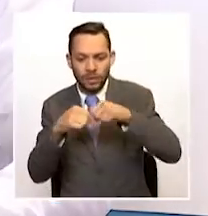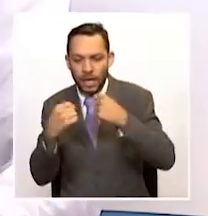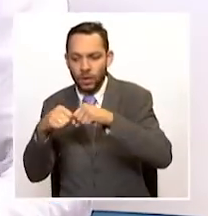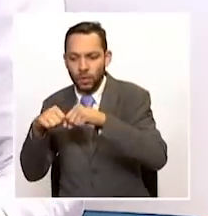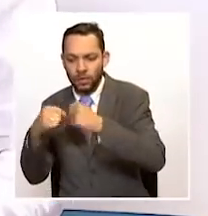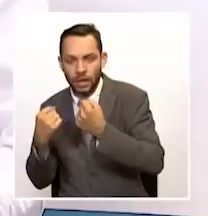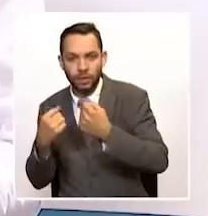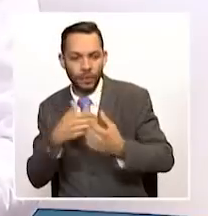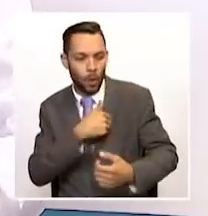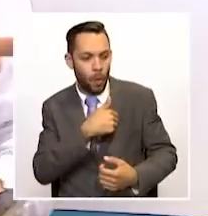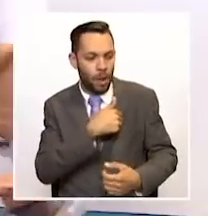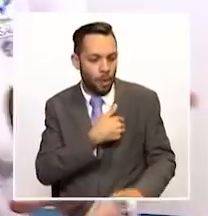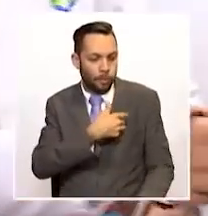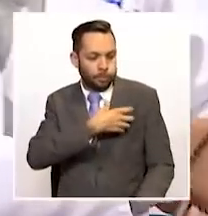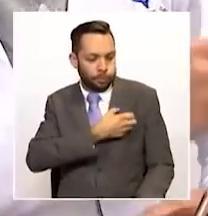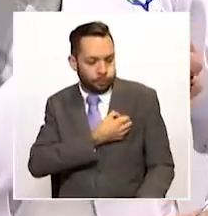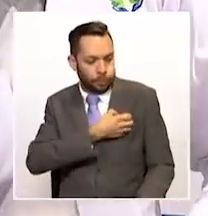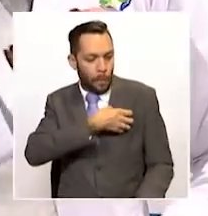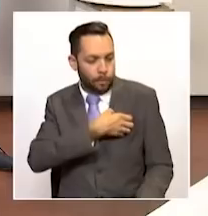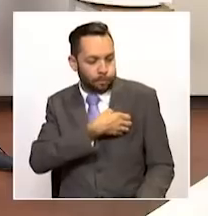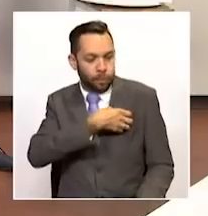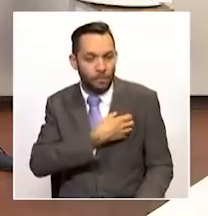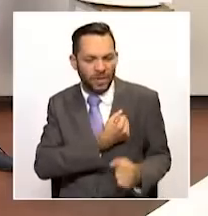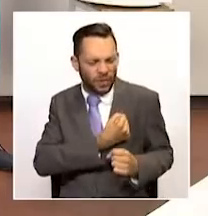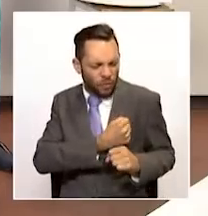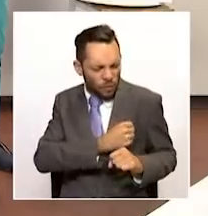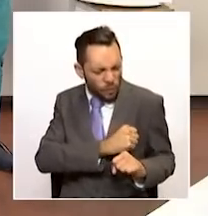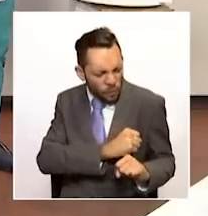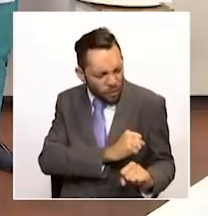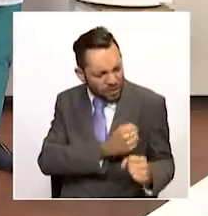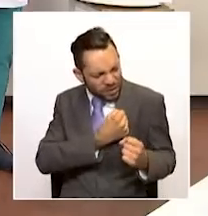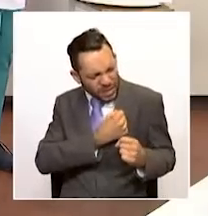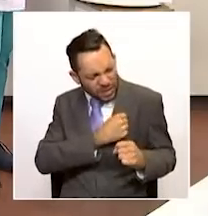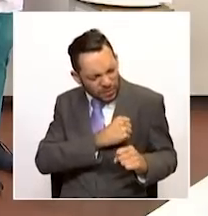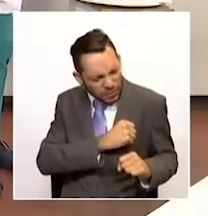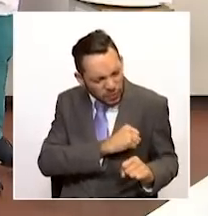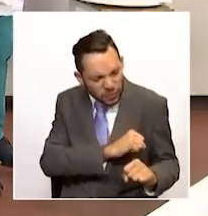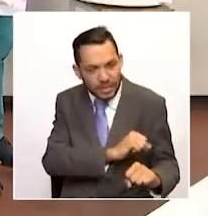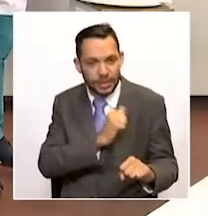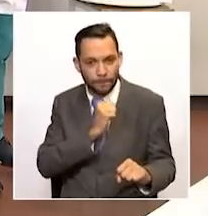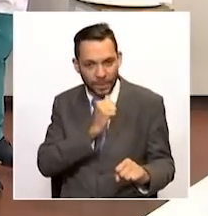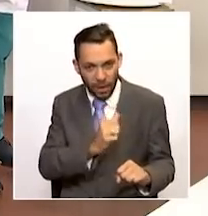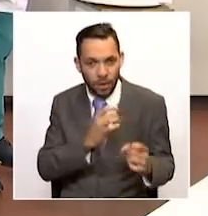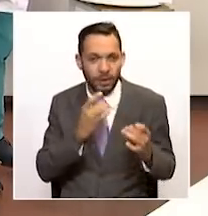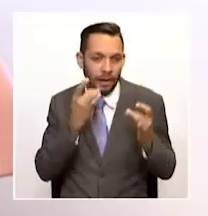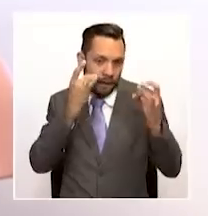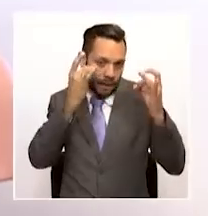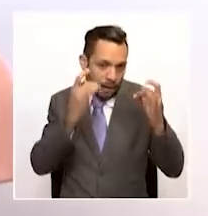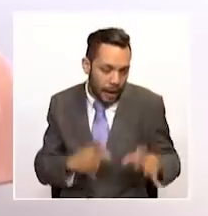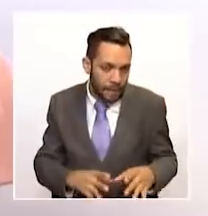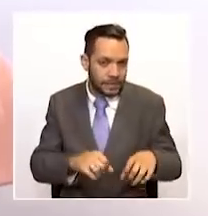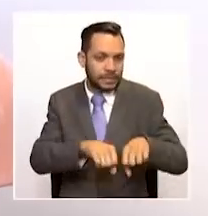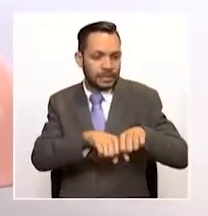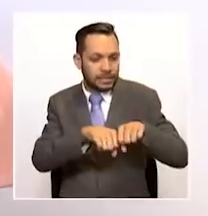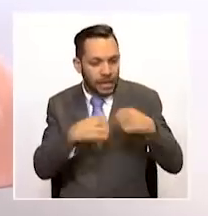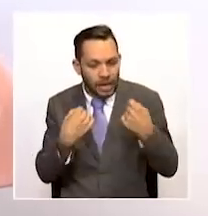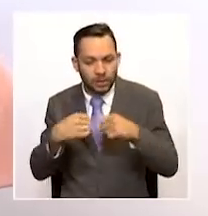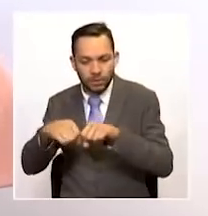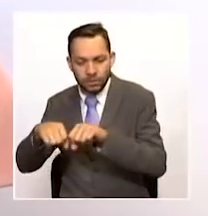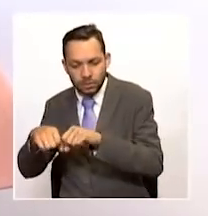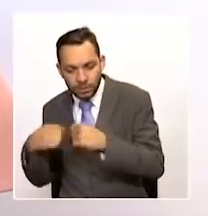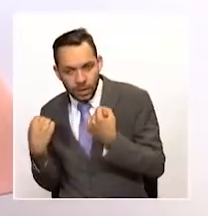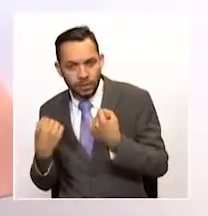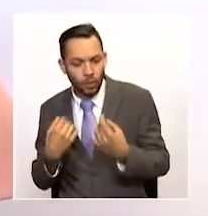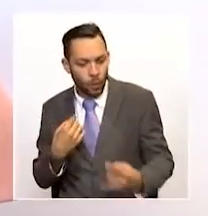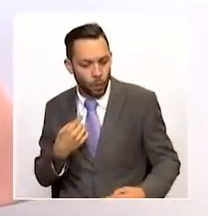y entonces no le entraba sangre porque tenía todas estas arterias aquí dañadas oscar yo me con él y entonces no le entraba a estas